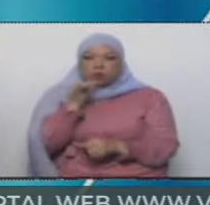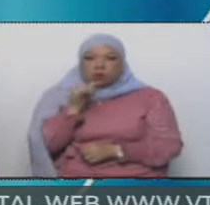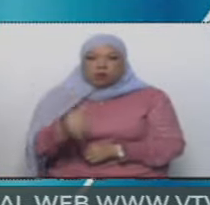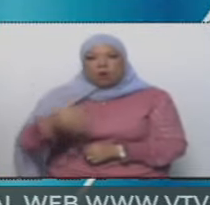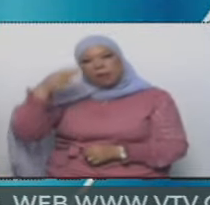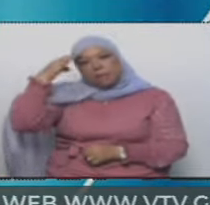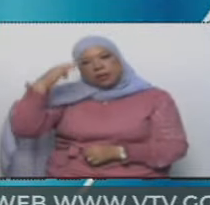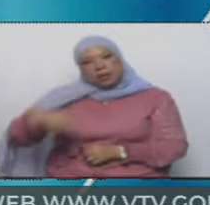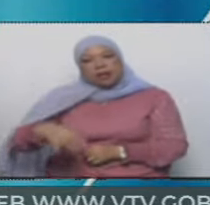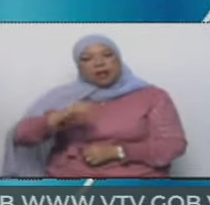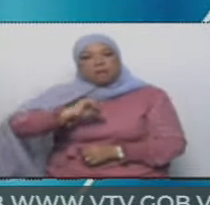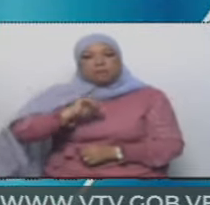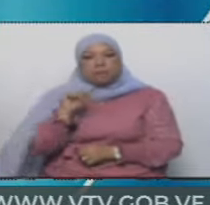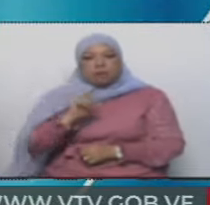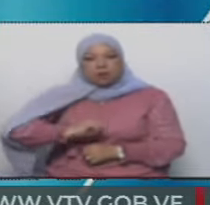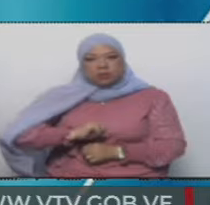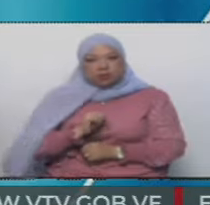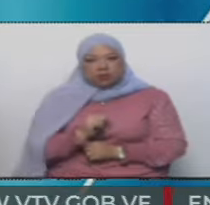cívico-militar-policial.